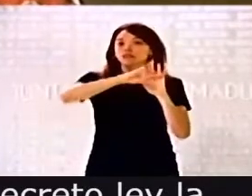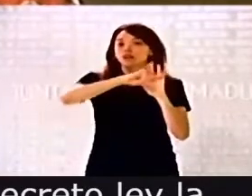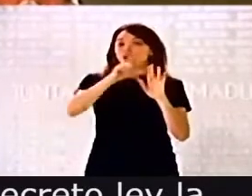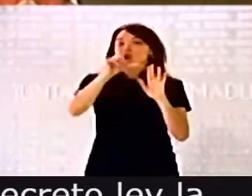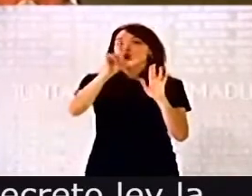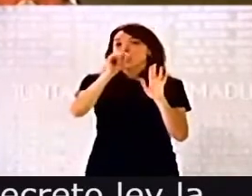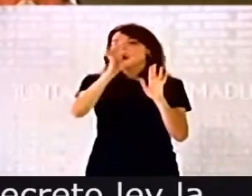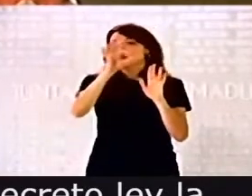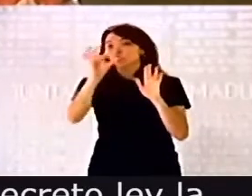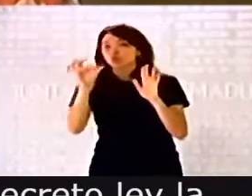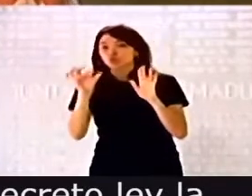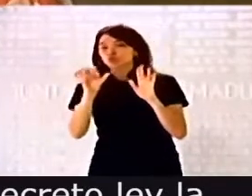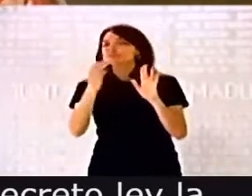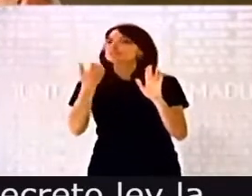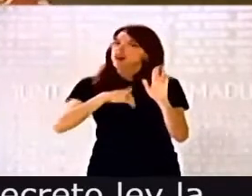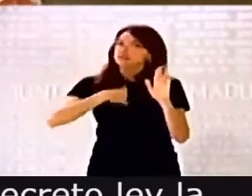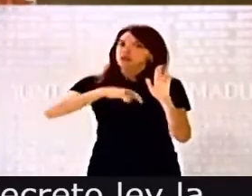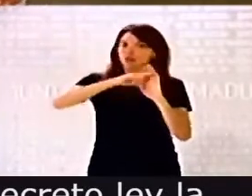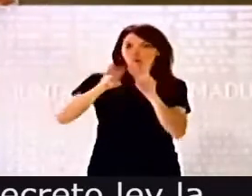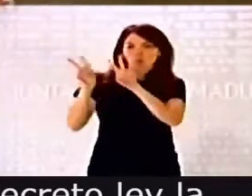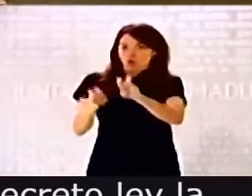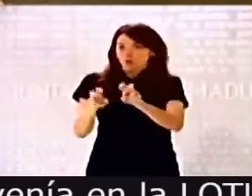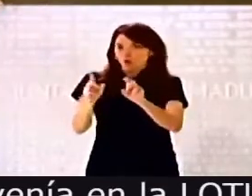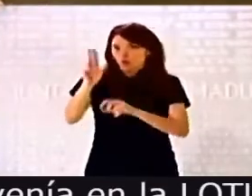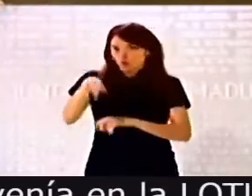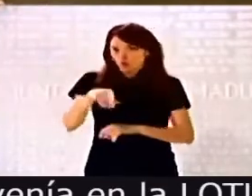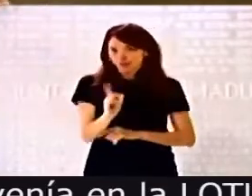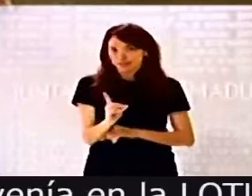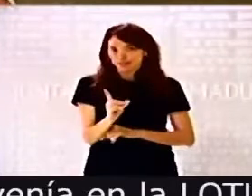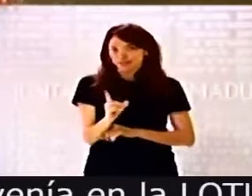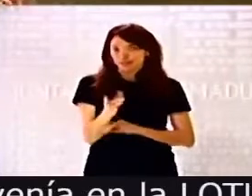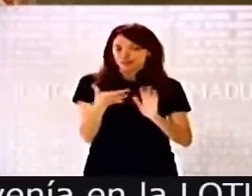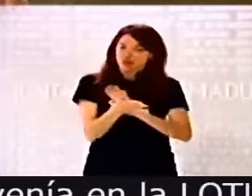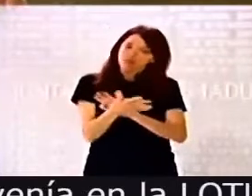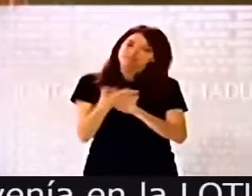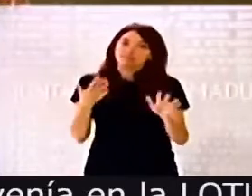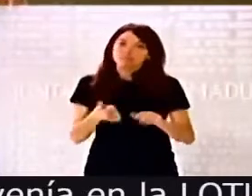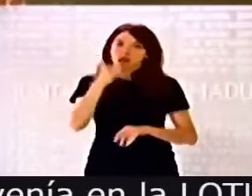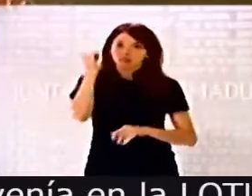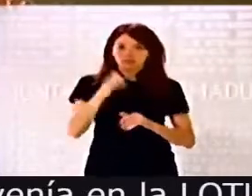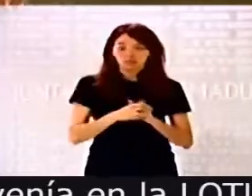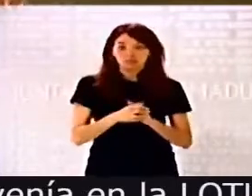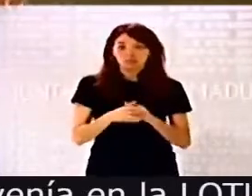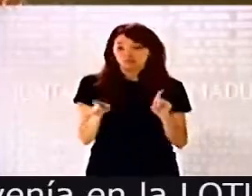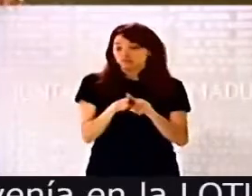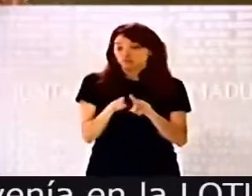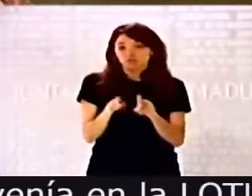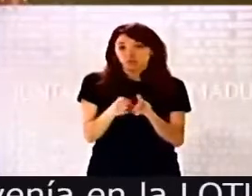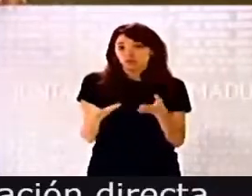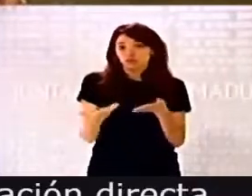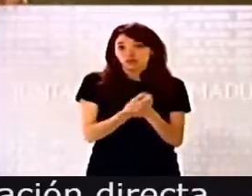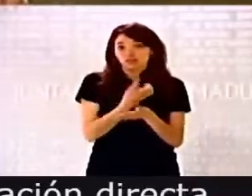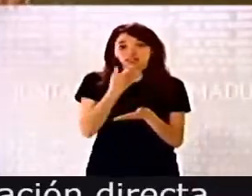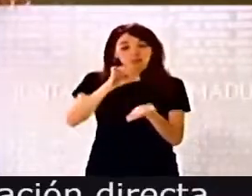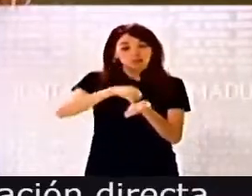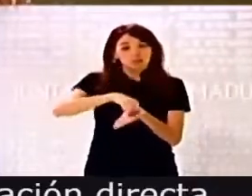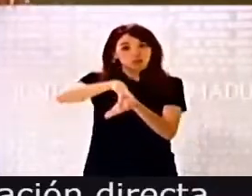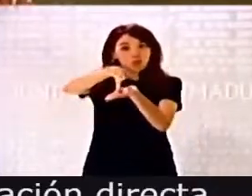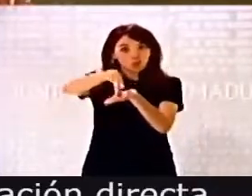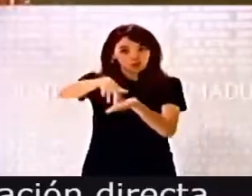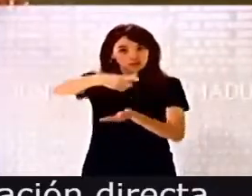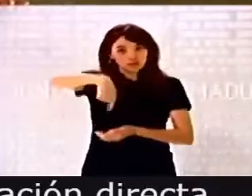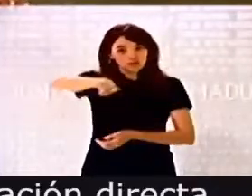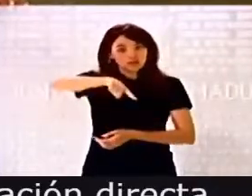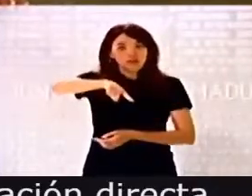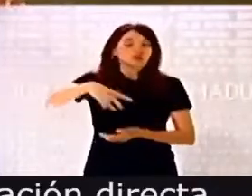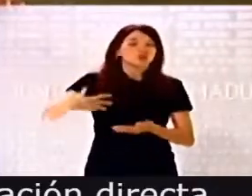es la aplicación, la anticipación de esa aplicación directa. Como todo, cuando descentralizamos, pues